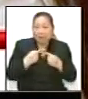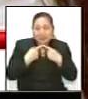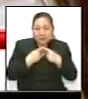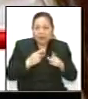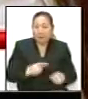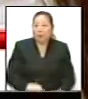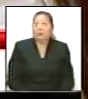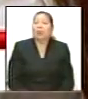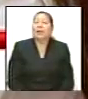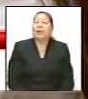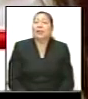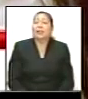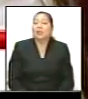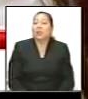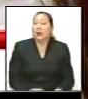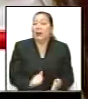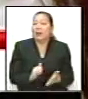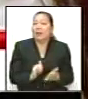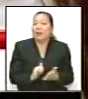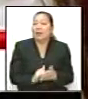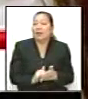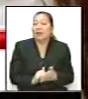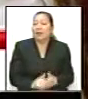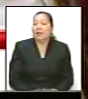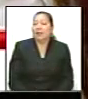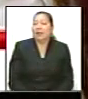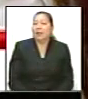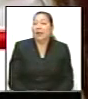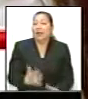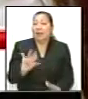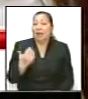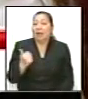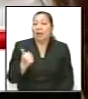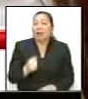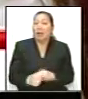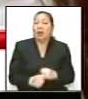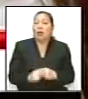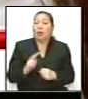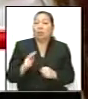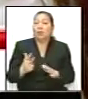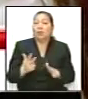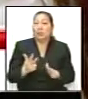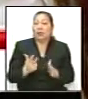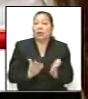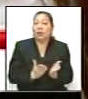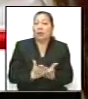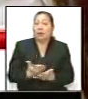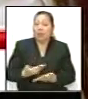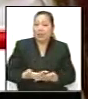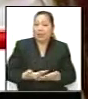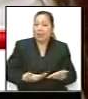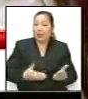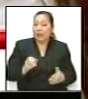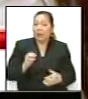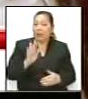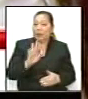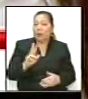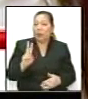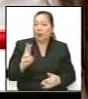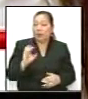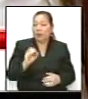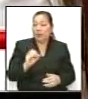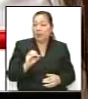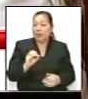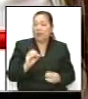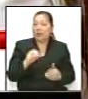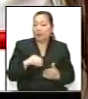información, considerando que el 10 de abril del año 2018, mediante oficio 052,